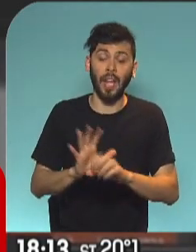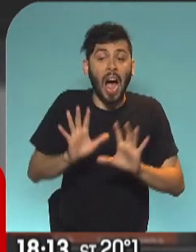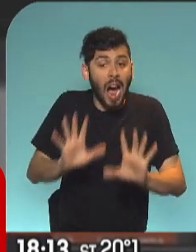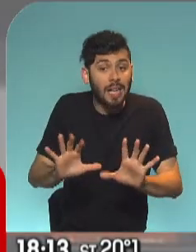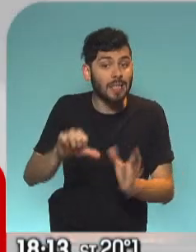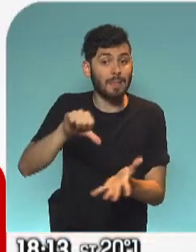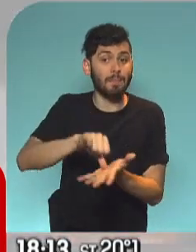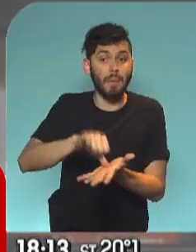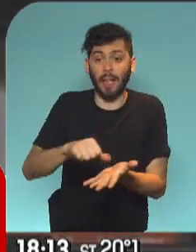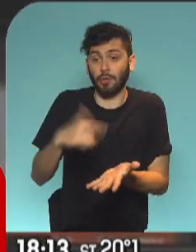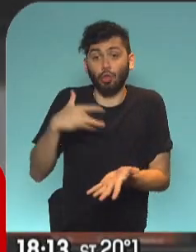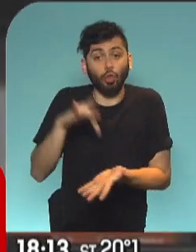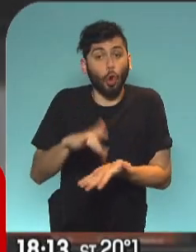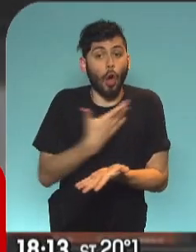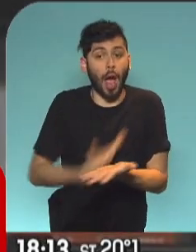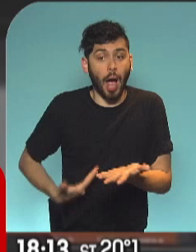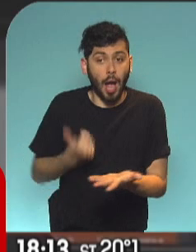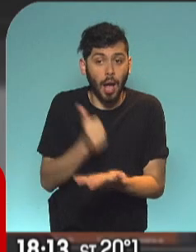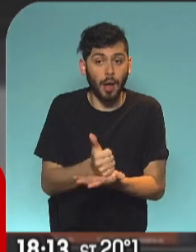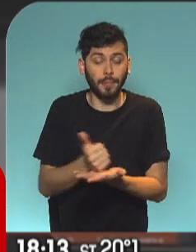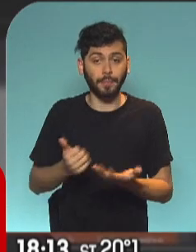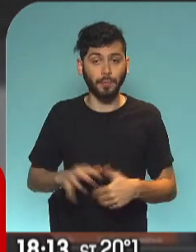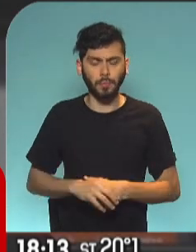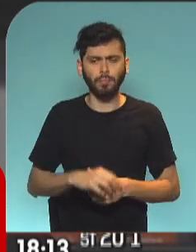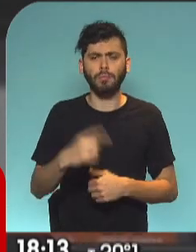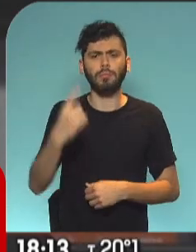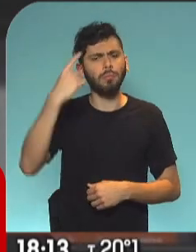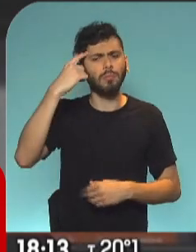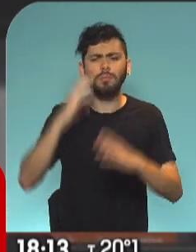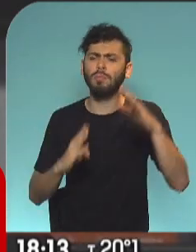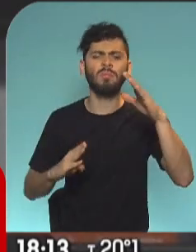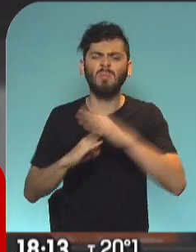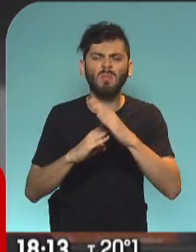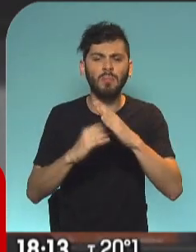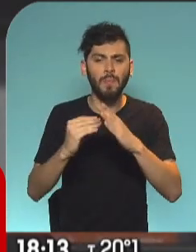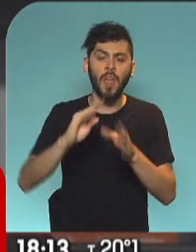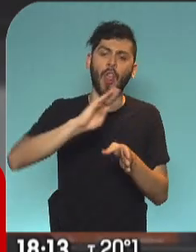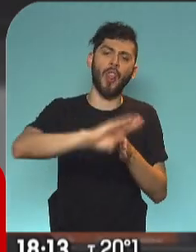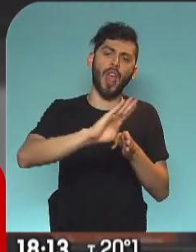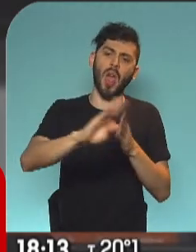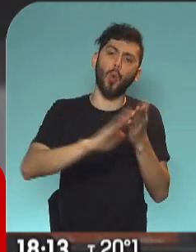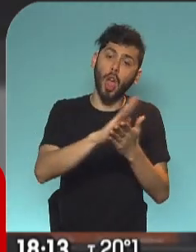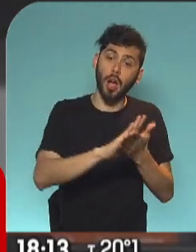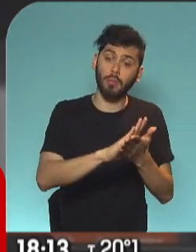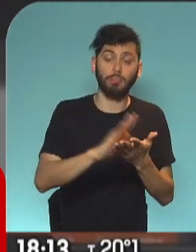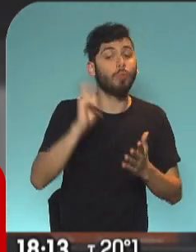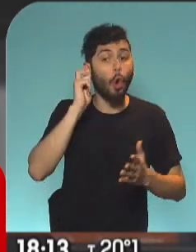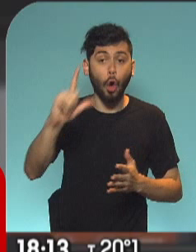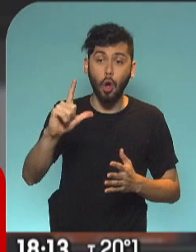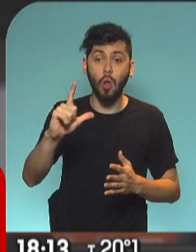nos tocó gobernar. Y nos pusimos como prioridad resolver el problema de la deuda. Y lo resolvimos.